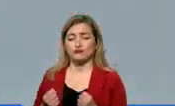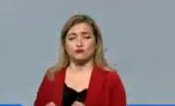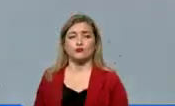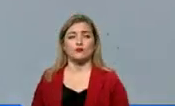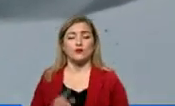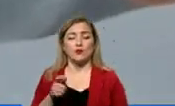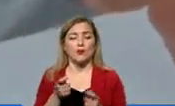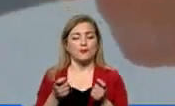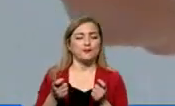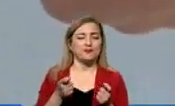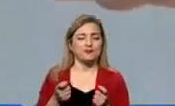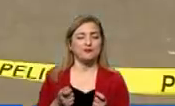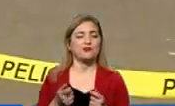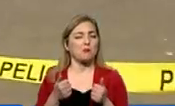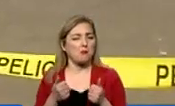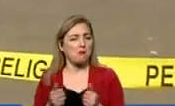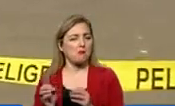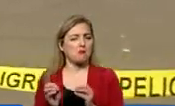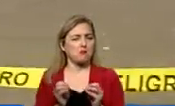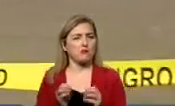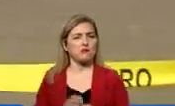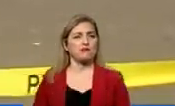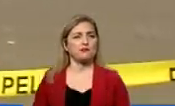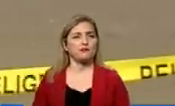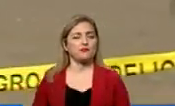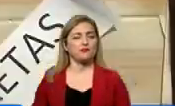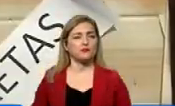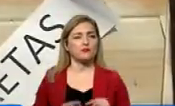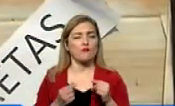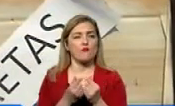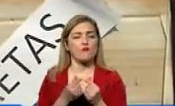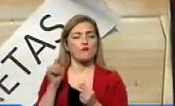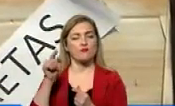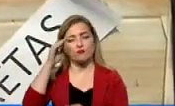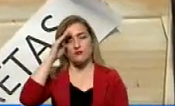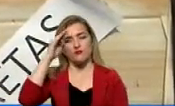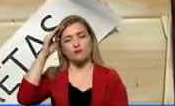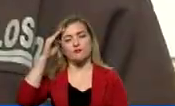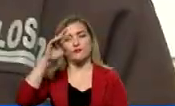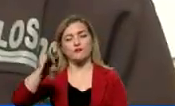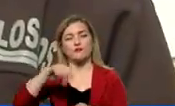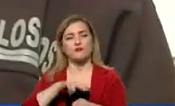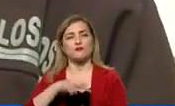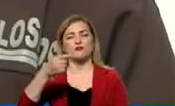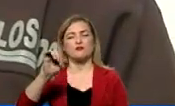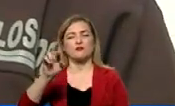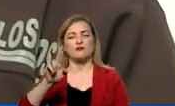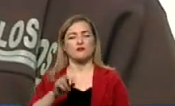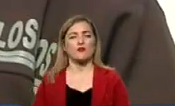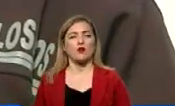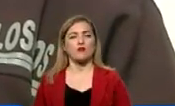de forma adecuada un explosivo. Así lo explican desde el Grupo de Intervención y Rescate de la Policía Nacional. Al momento de